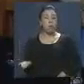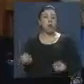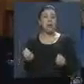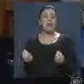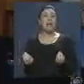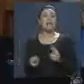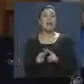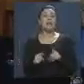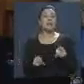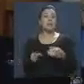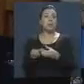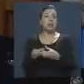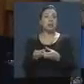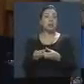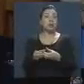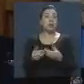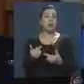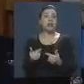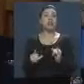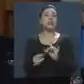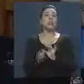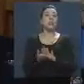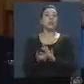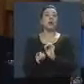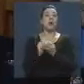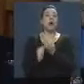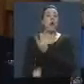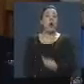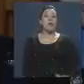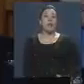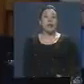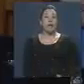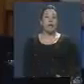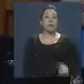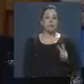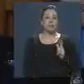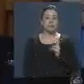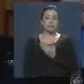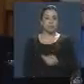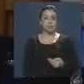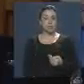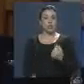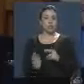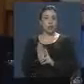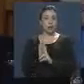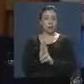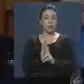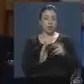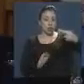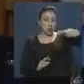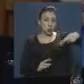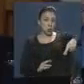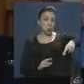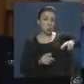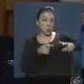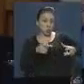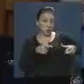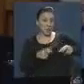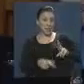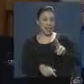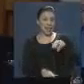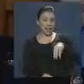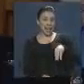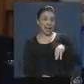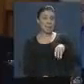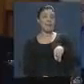les quedará a esta bancada si llegan a ser gobierno? Señor Presidente, represento la zona sur de la región metropolitana, a las